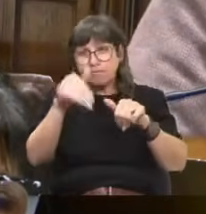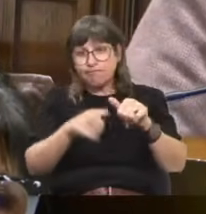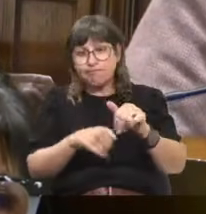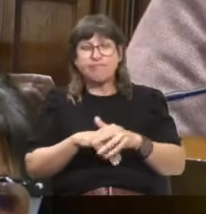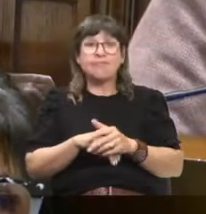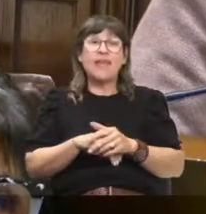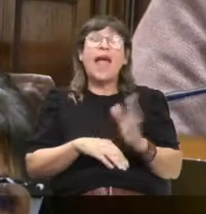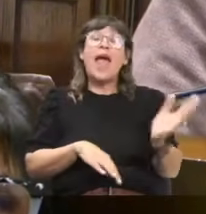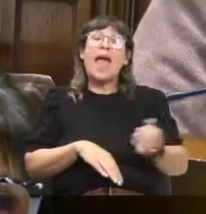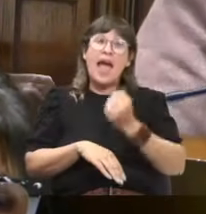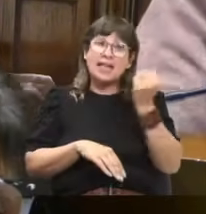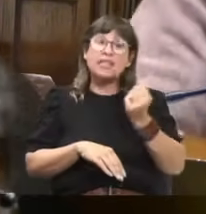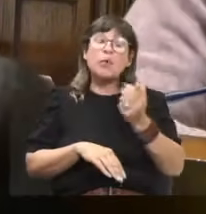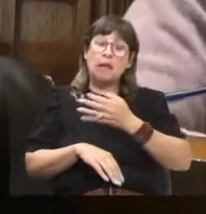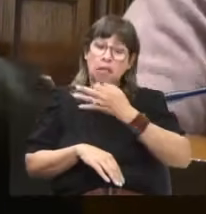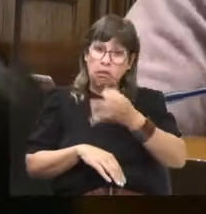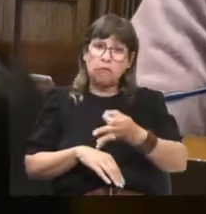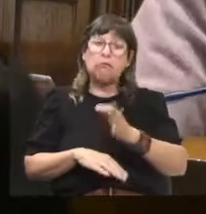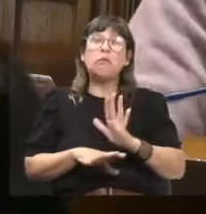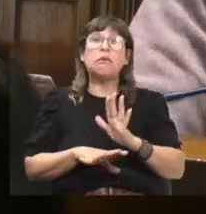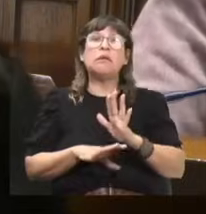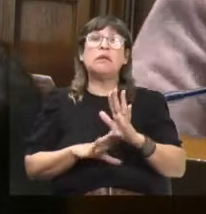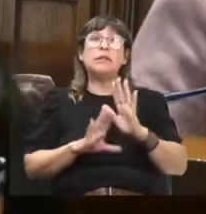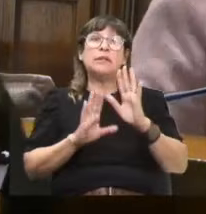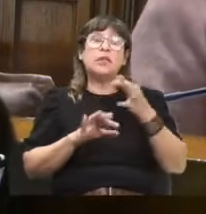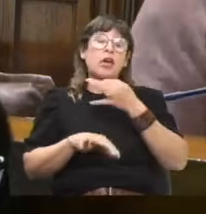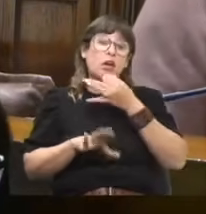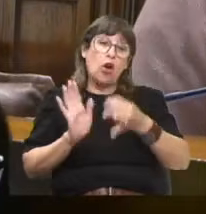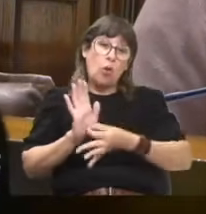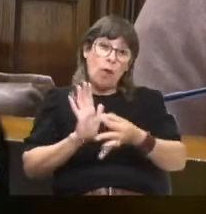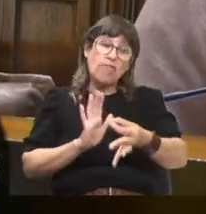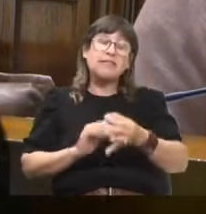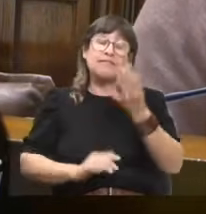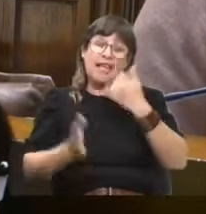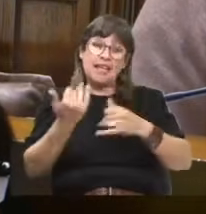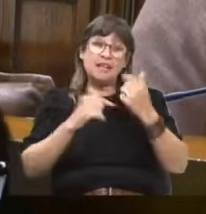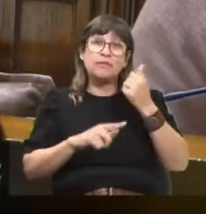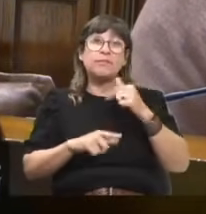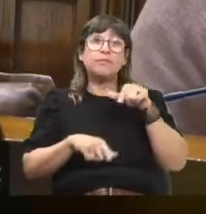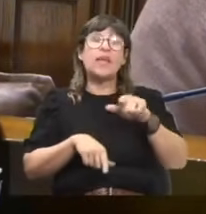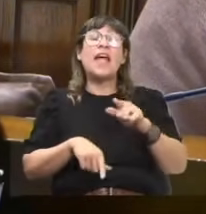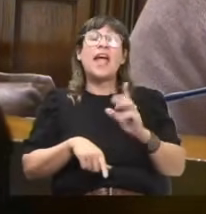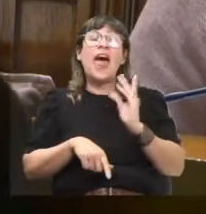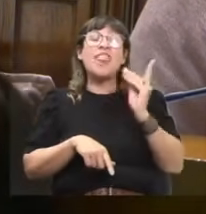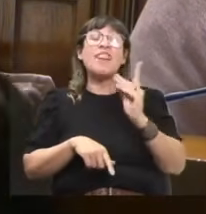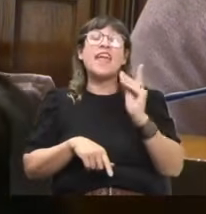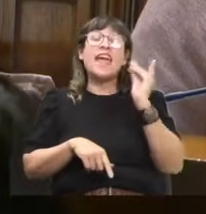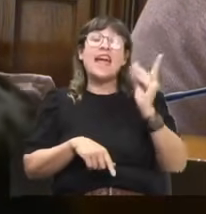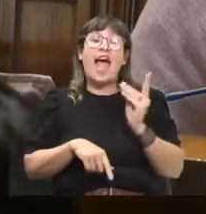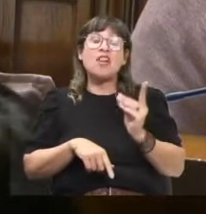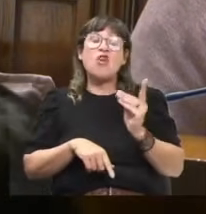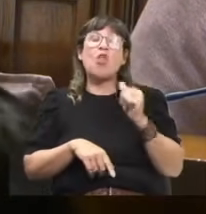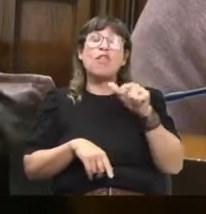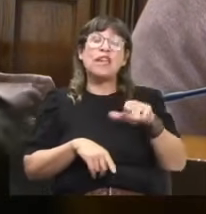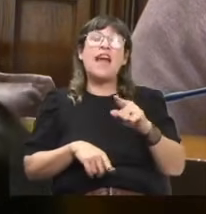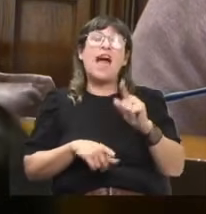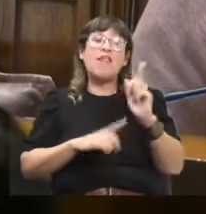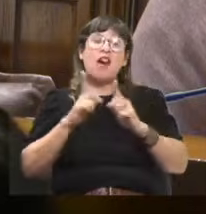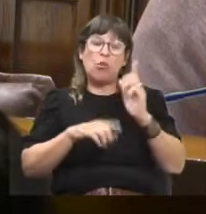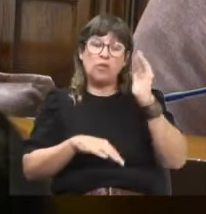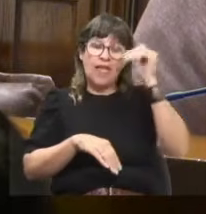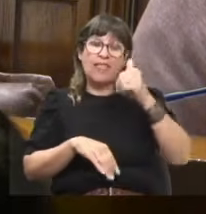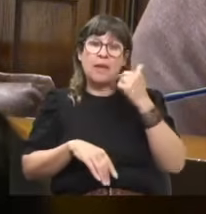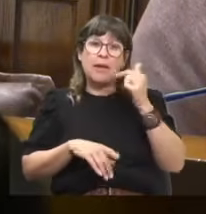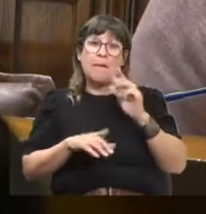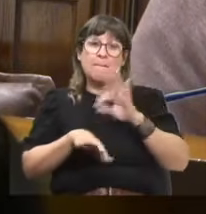Es importante destacar que, tal como dice el informe del señor decano de la Facultad de Medicina, se trata de un